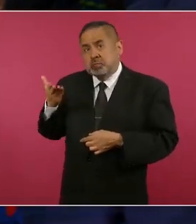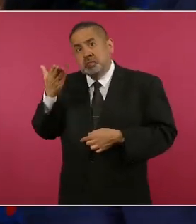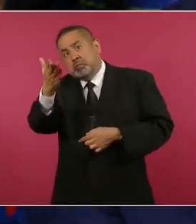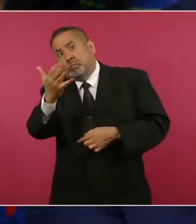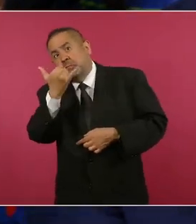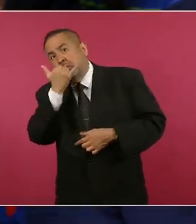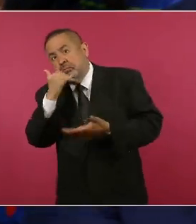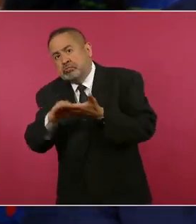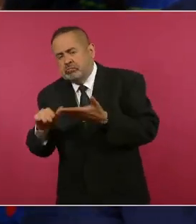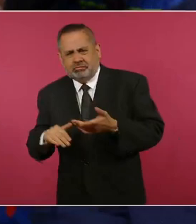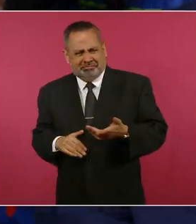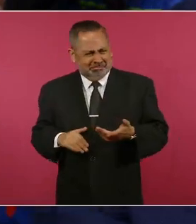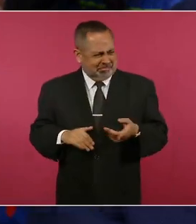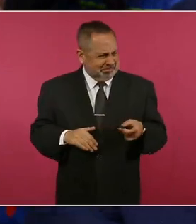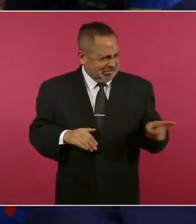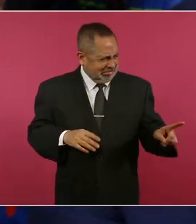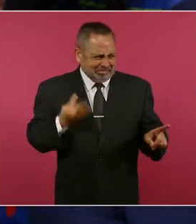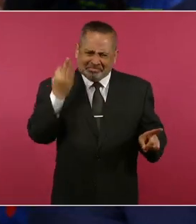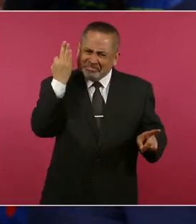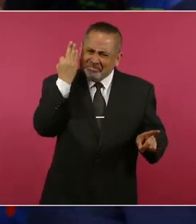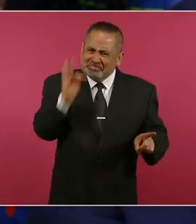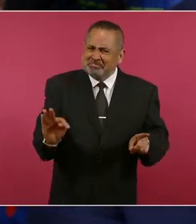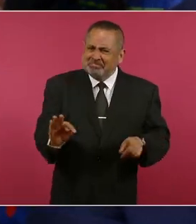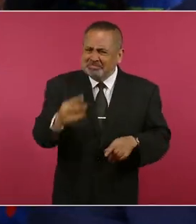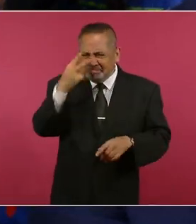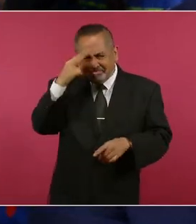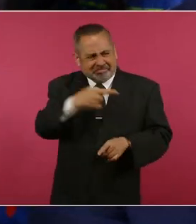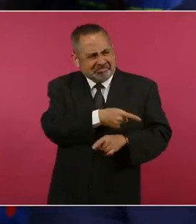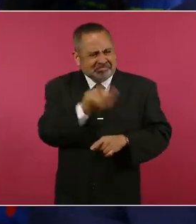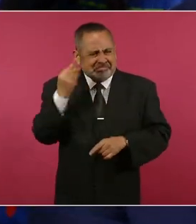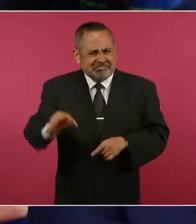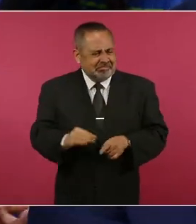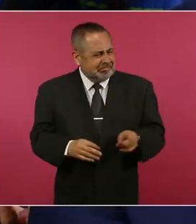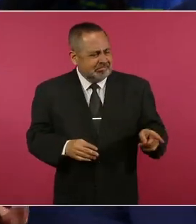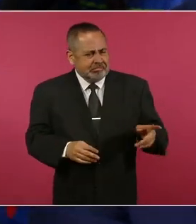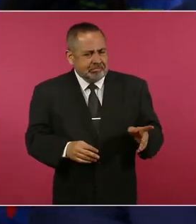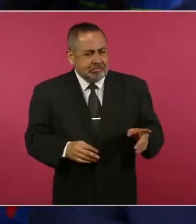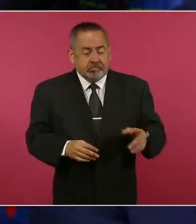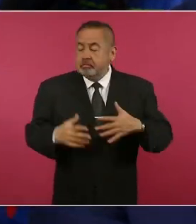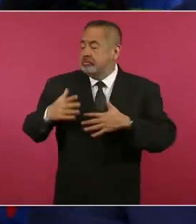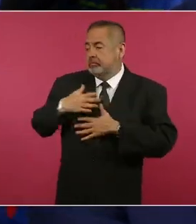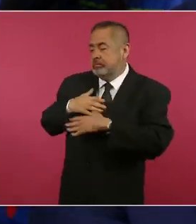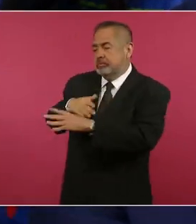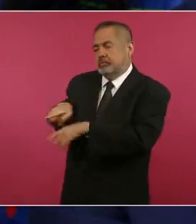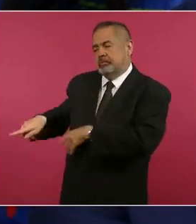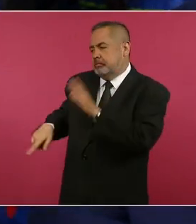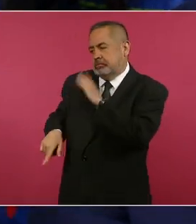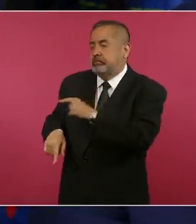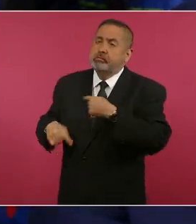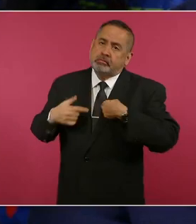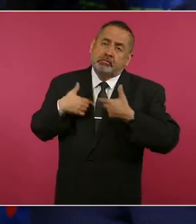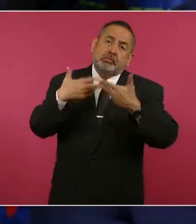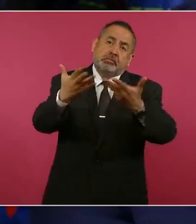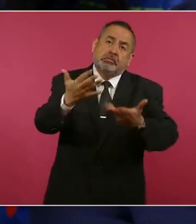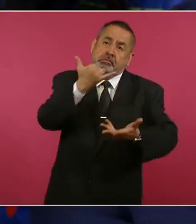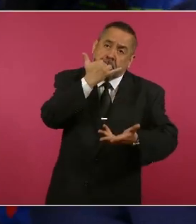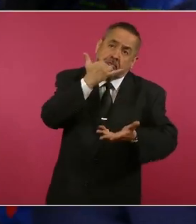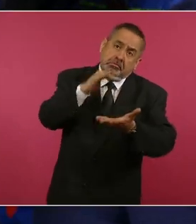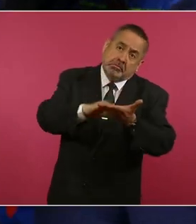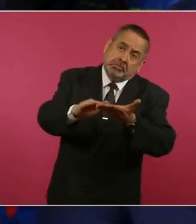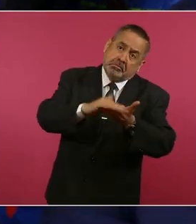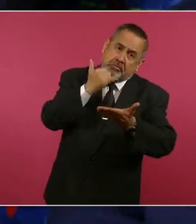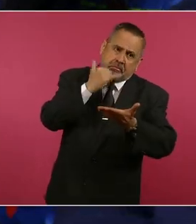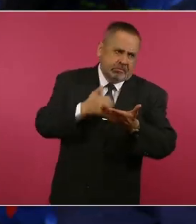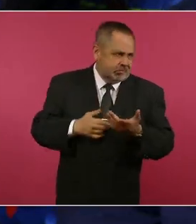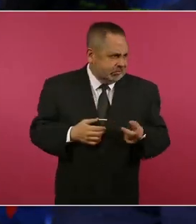a nivel, ella directamente pedir disculpas en representación, cuando no se